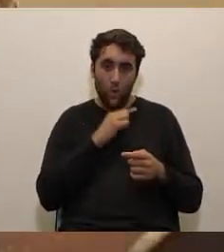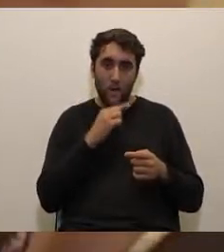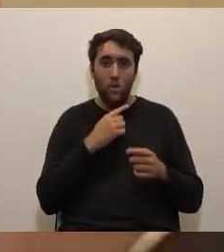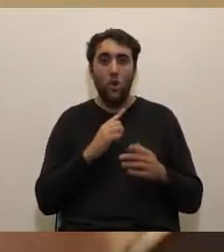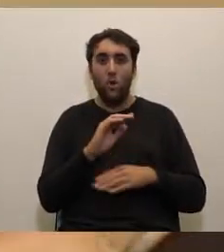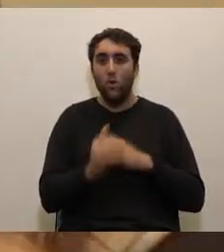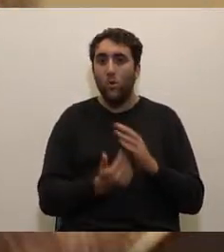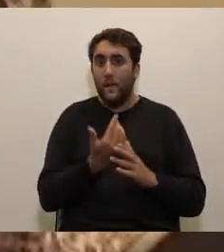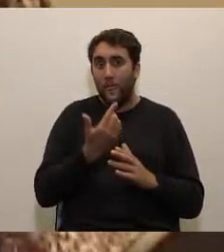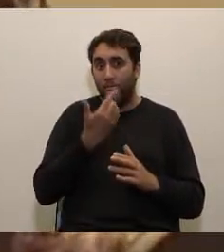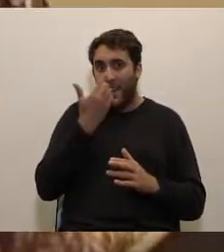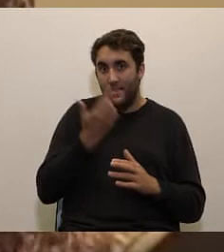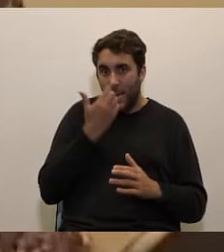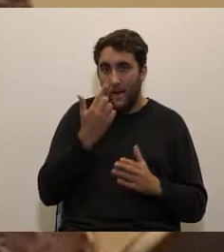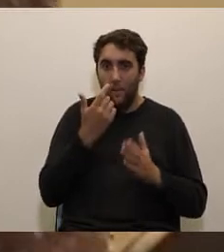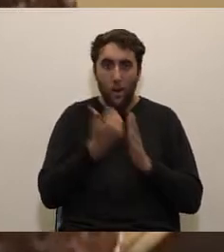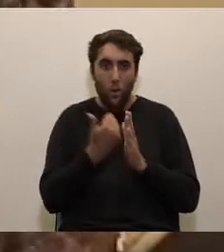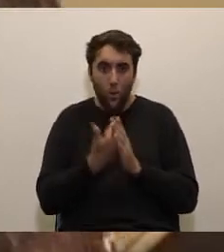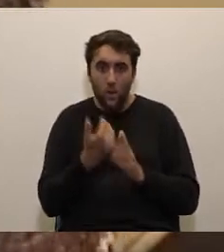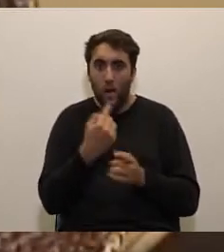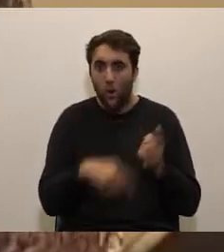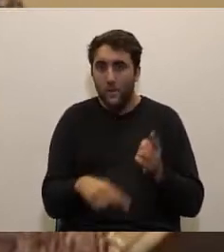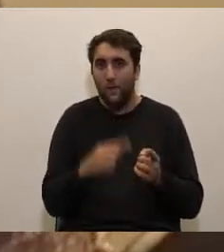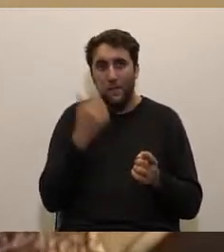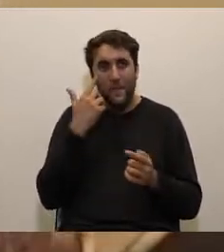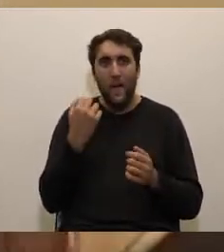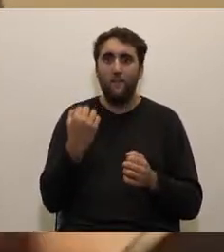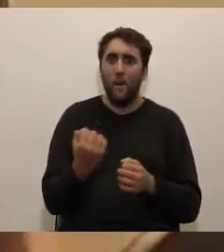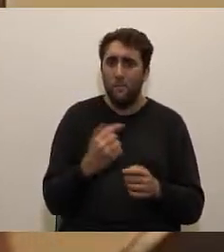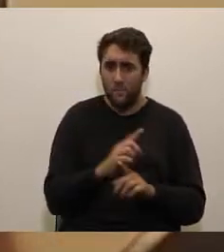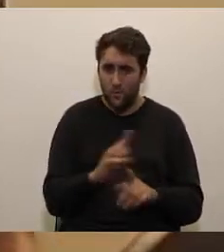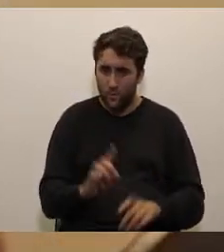tengamos la ilusión de que sí por los me gusta y las estrellitas que recibimos.